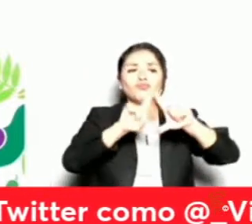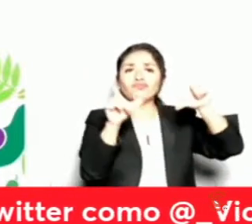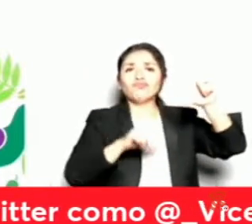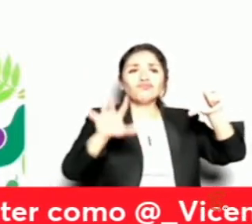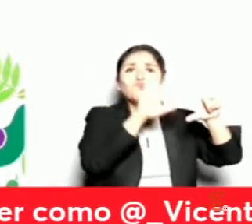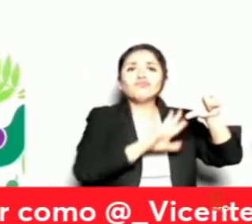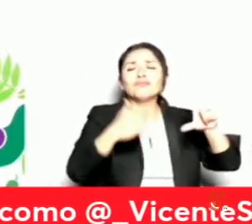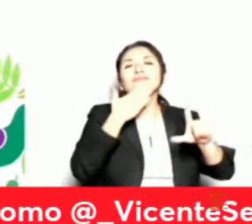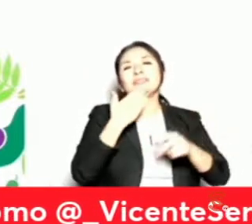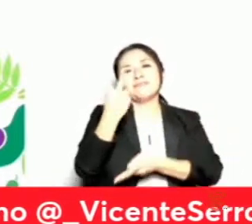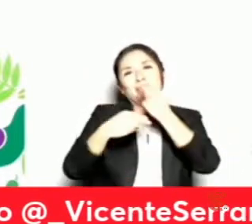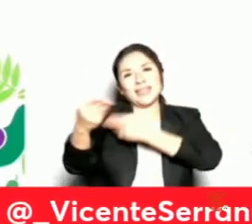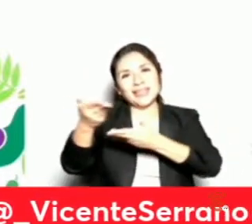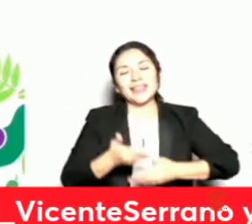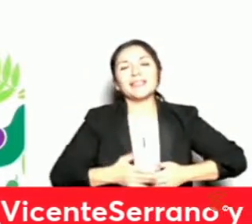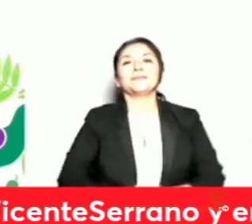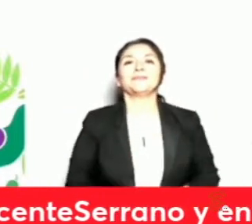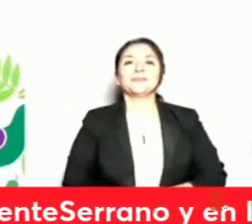Mexicana. Bienvenida, Ana Francis.